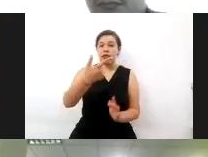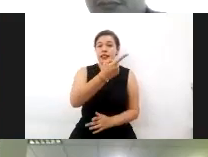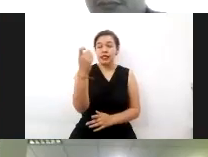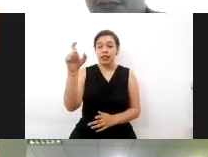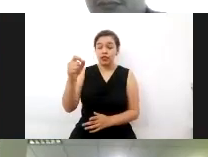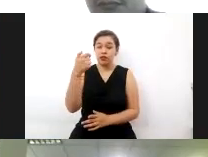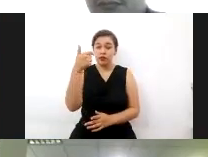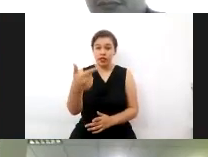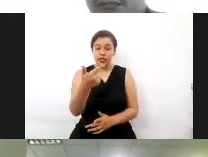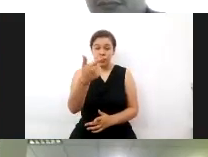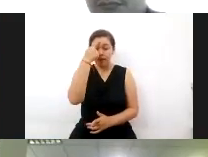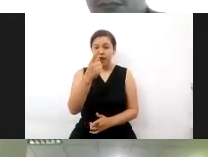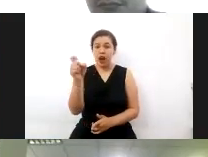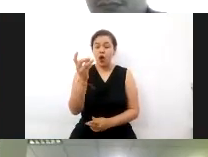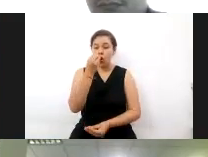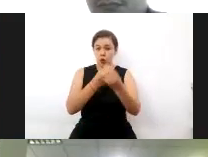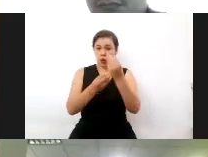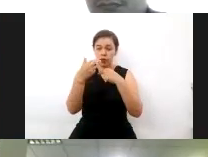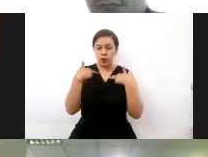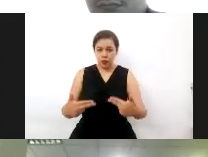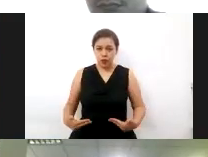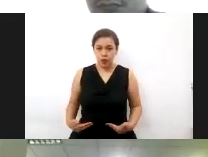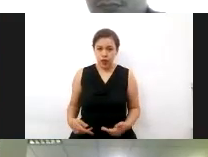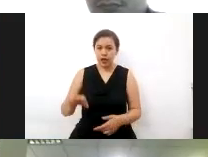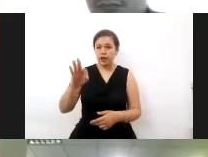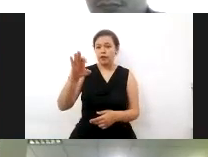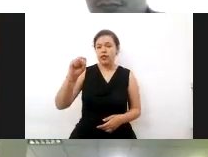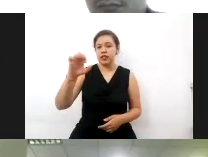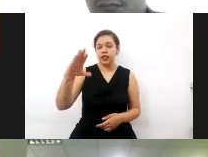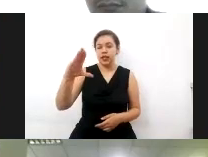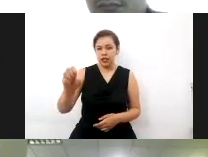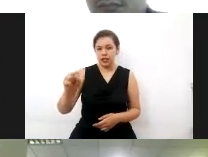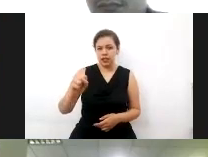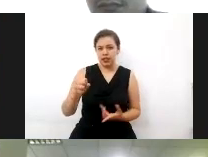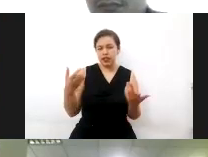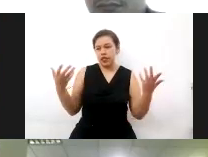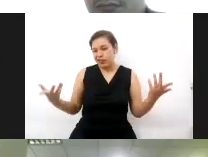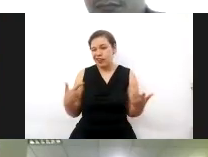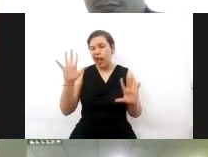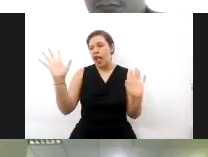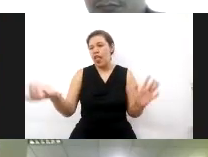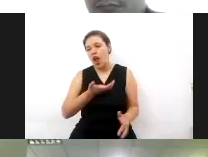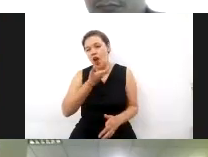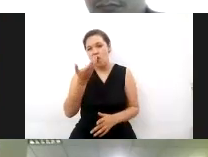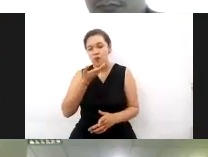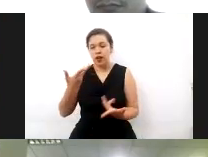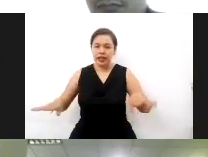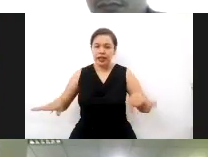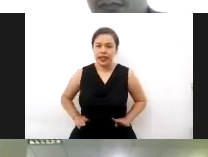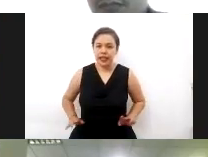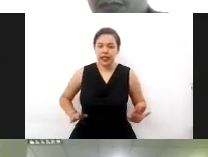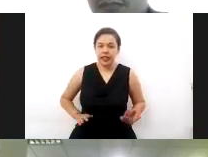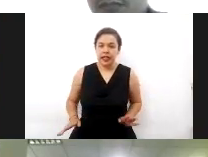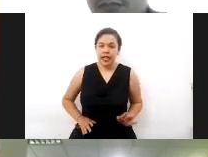y consumo humano. Las físicas, pues la física es muy, muy común, son características organolépticas